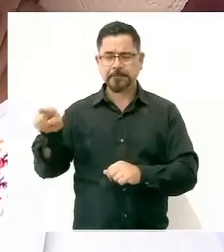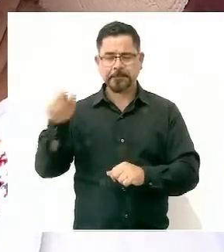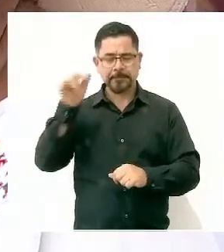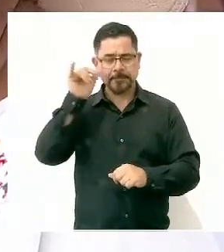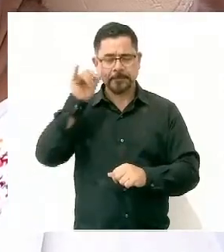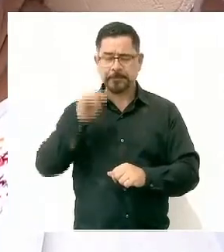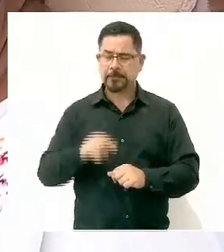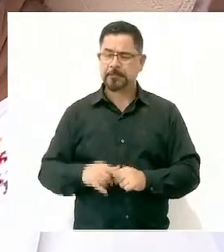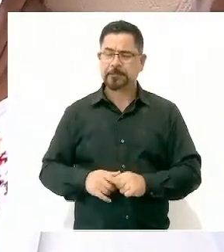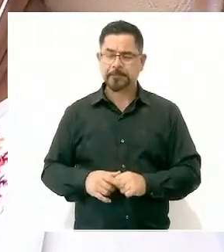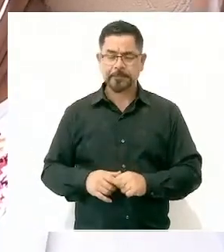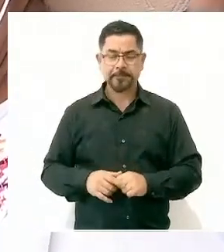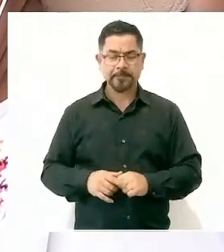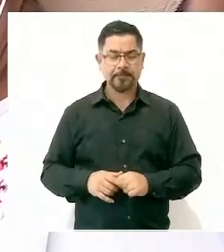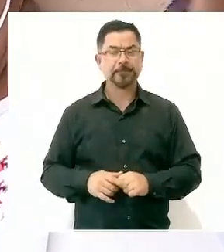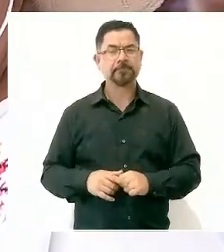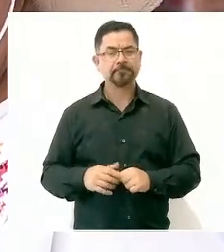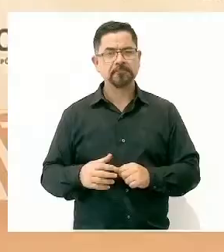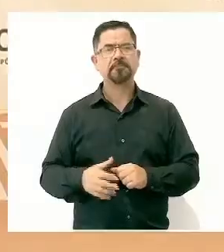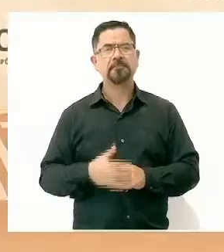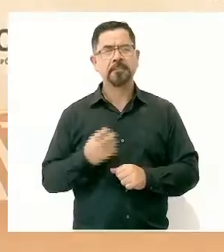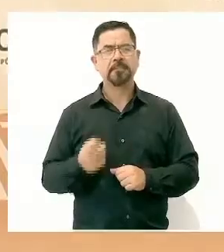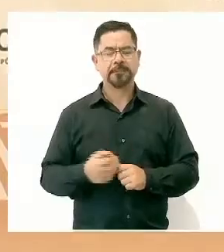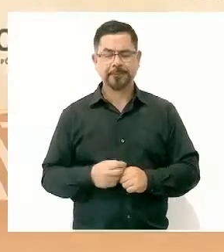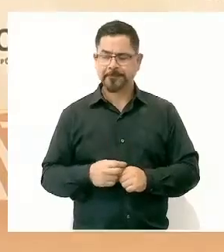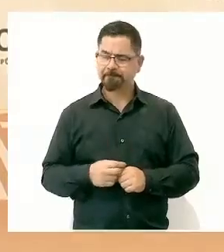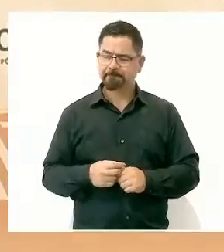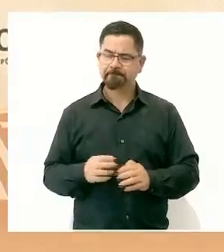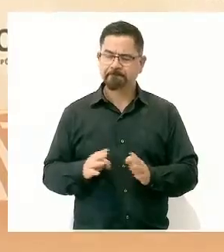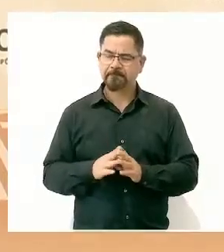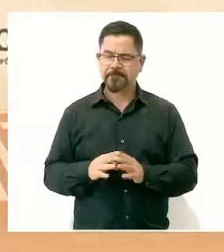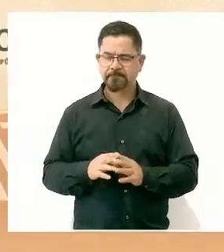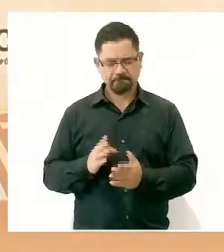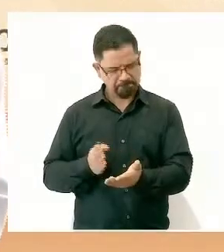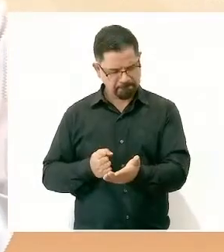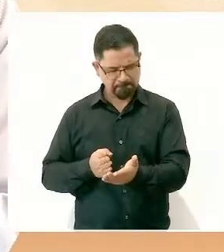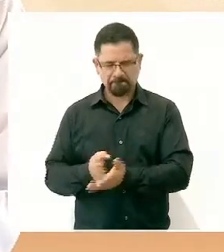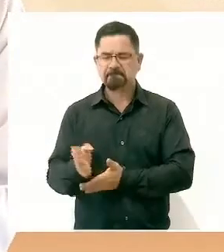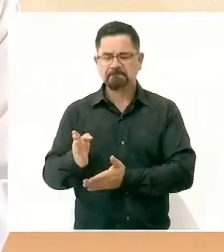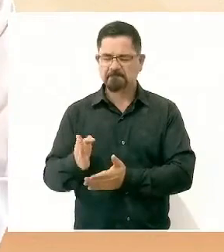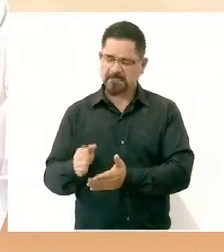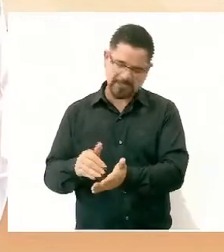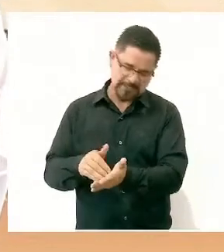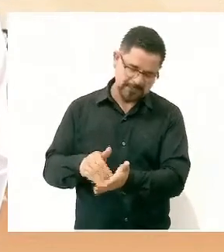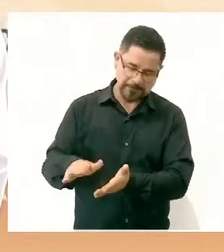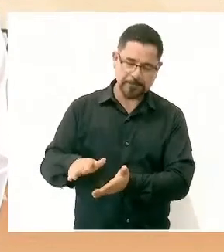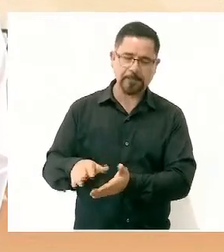cometiendo una injusticia, decía, se favorecía el progreso.